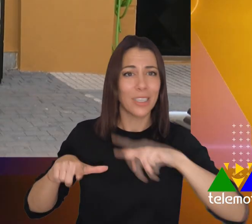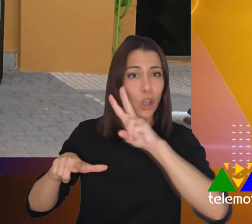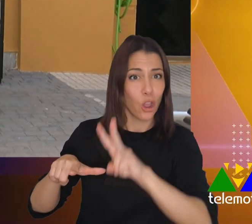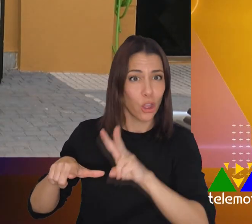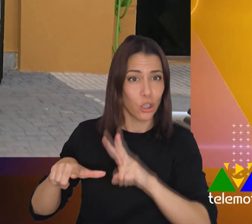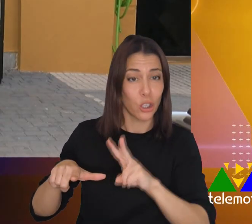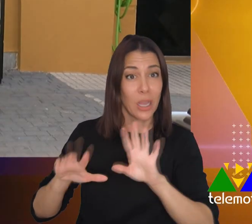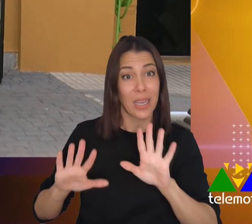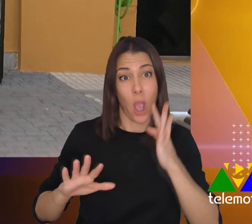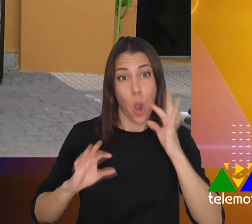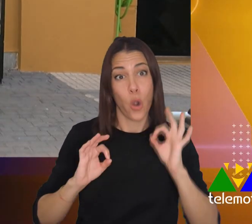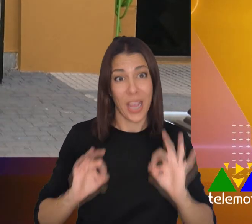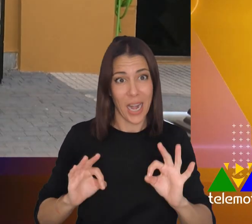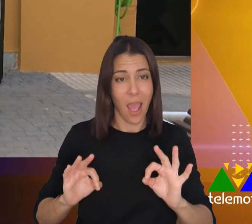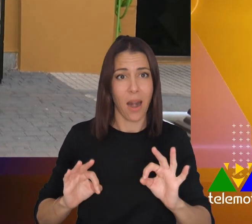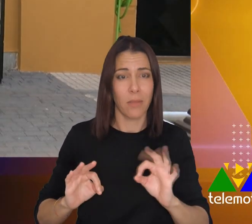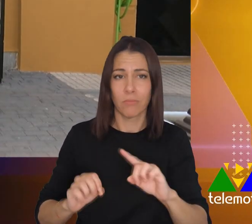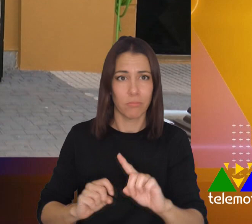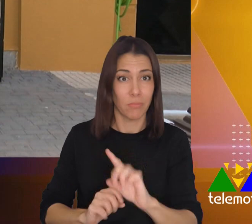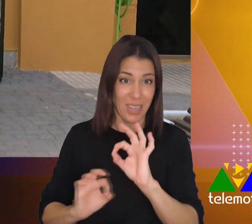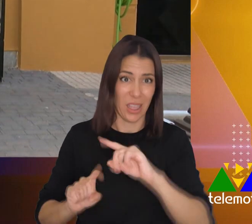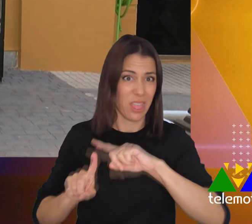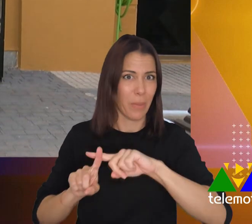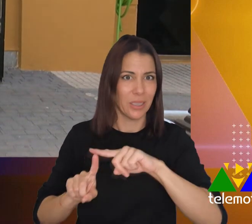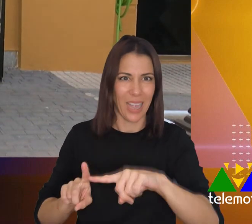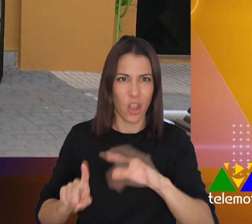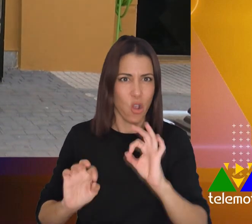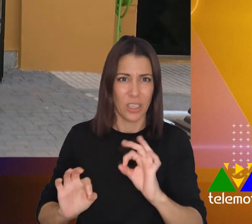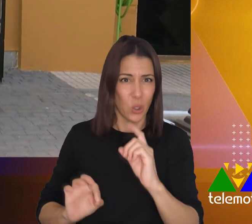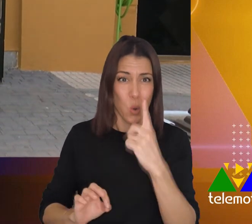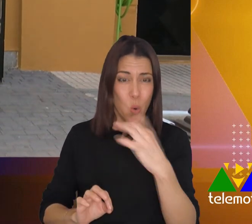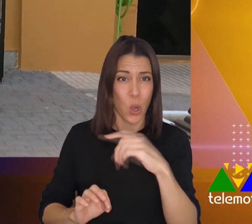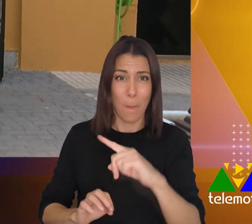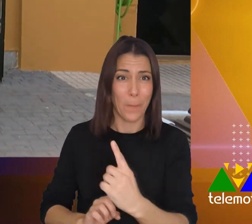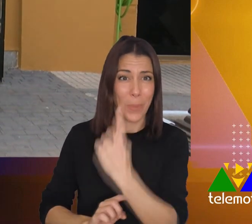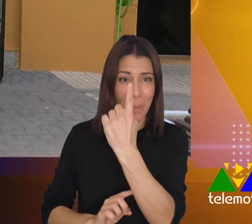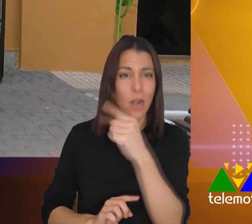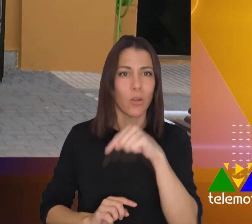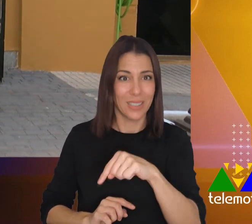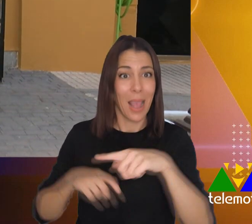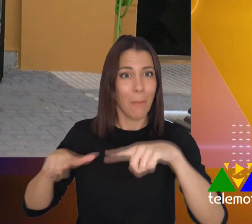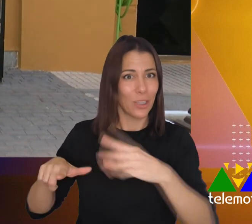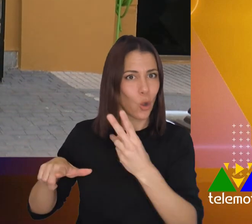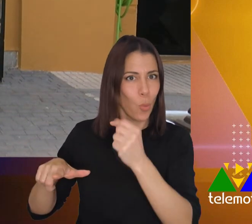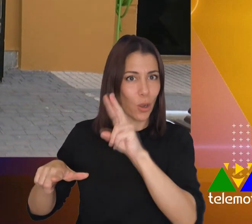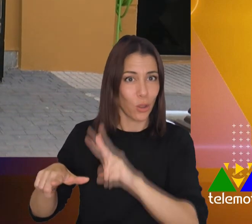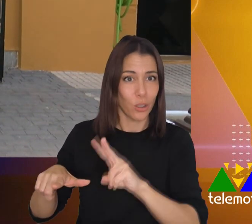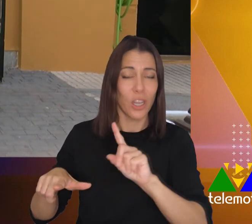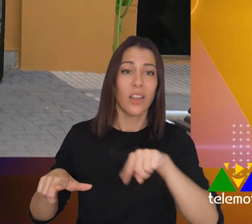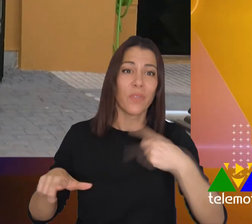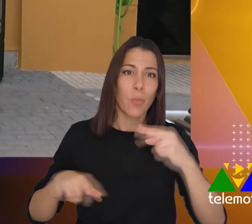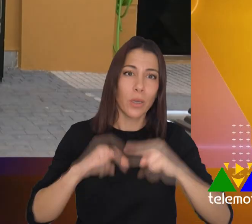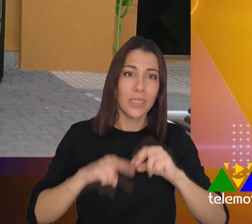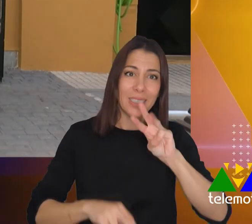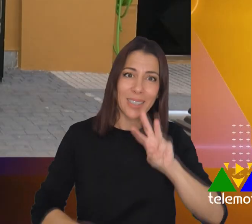que originalmente era el cementerio, como digo, de la forma primigenia, ¿no? Más tarde se construían los patios 3,